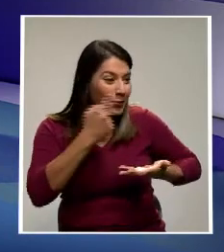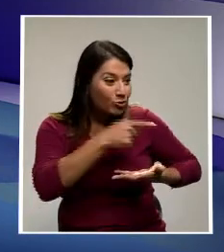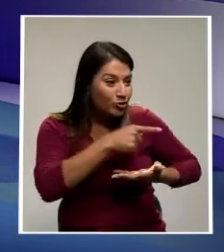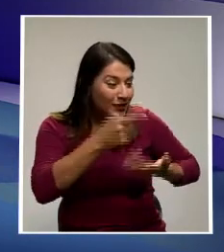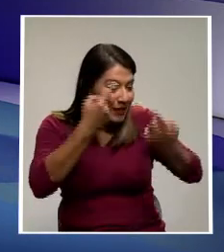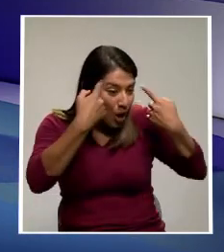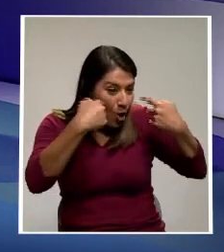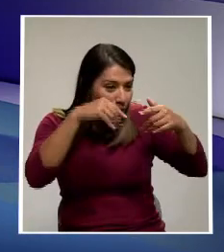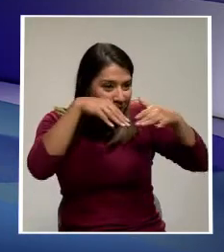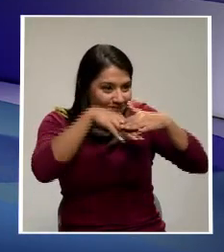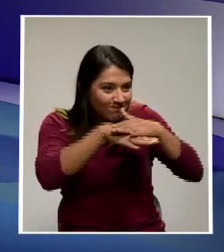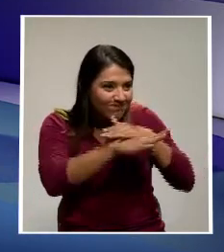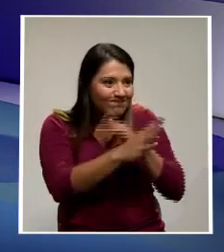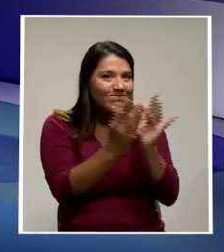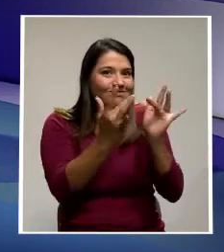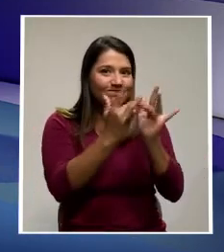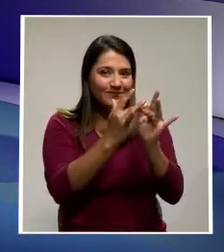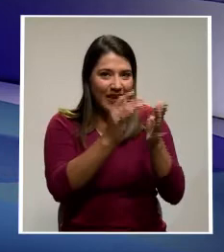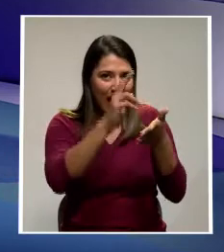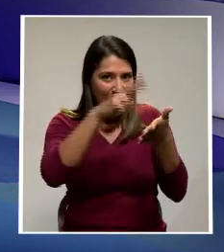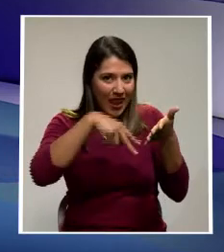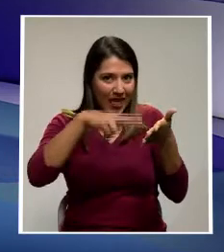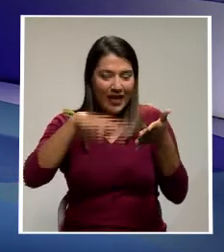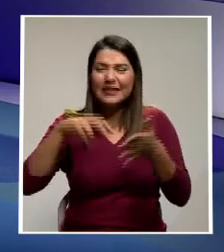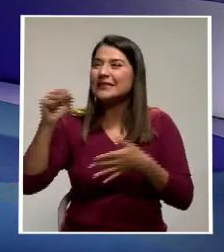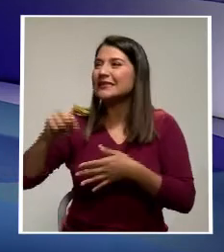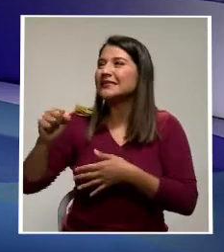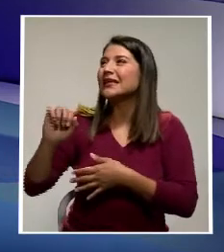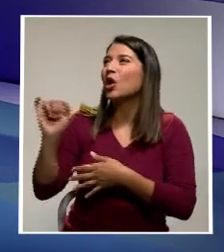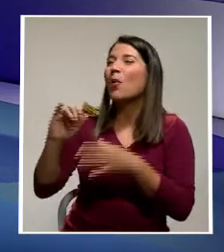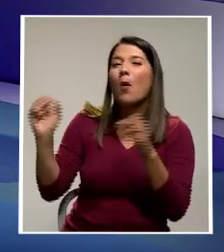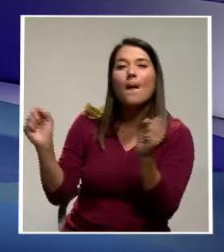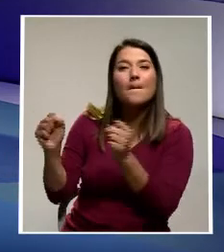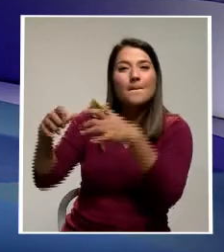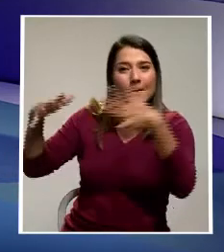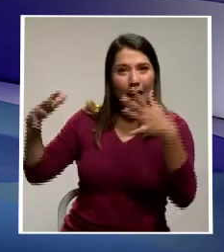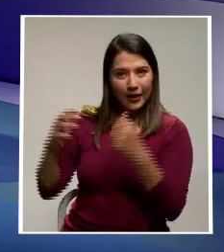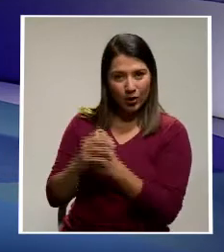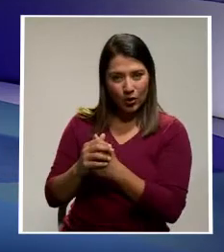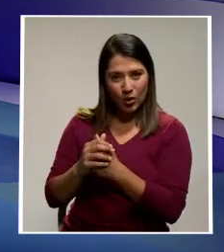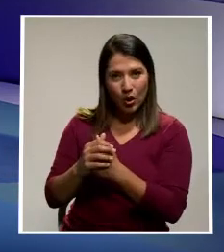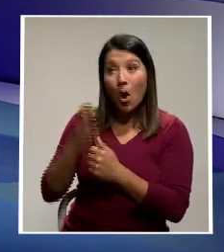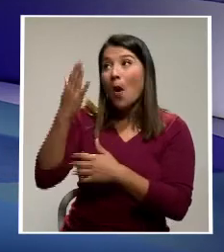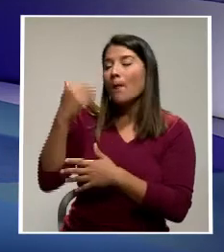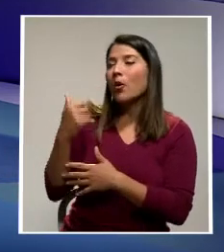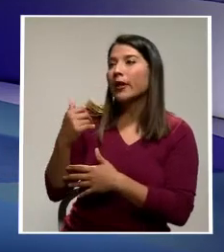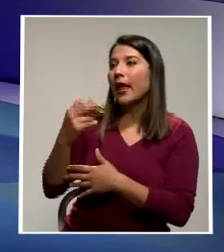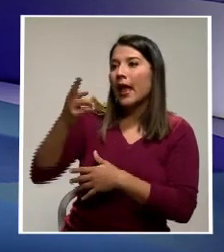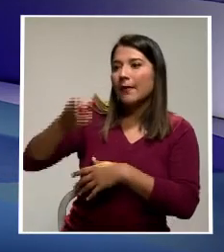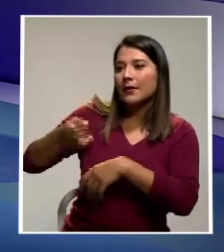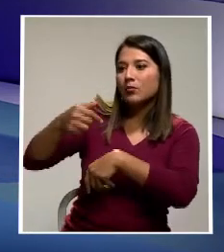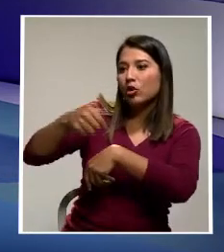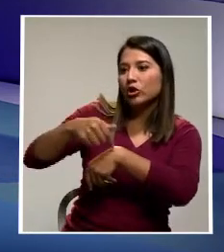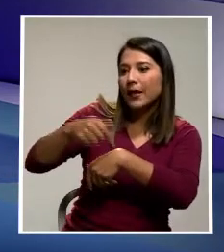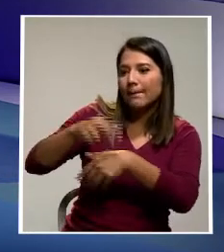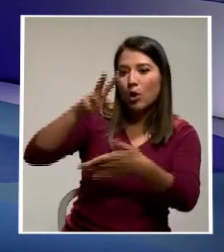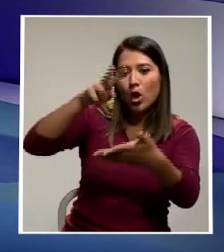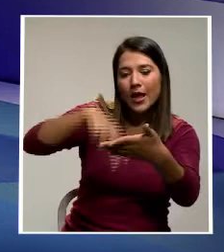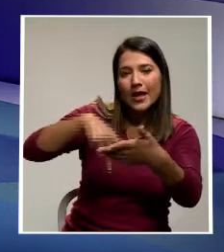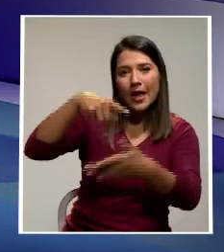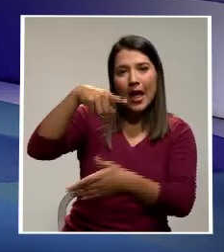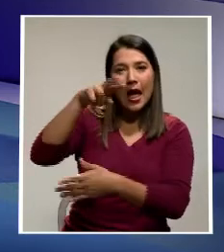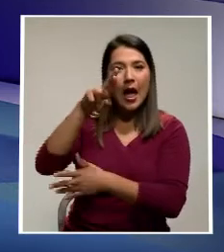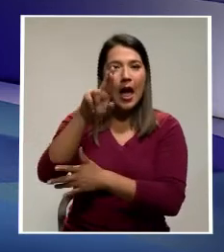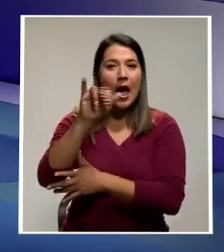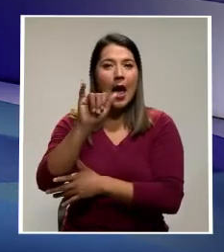Era mágico, ¿verdad? Porque al mismo tiempo que nos enseñaba Platero y yo, o El Principito, o nos